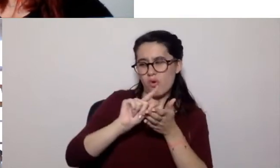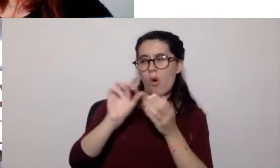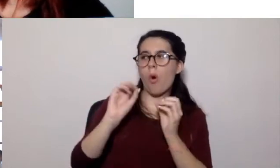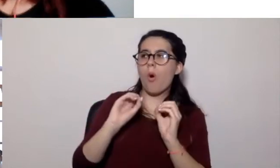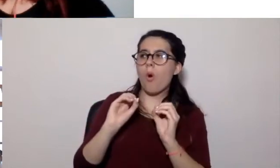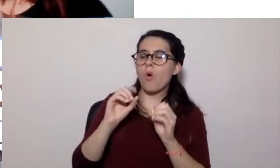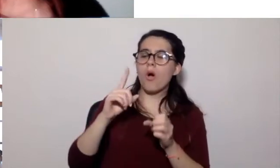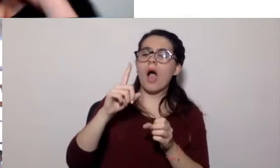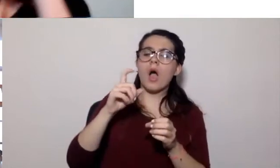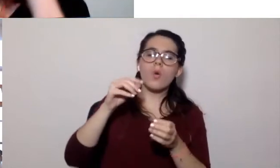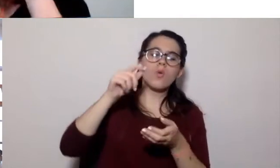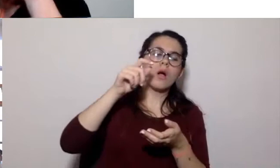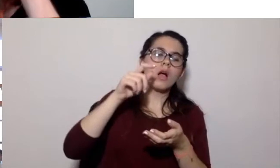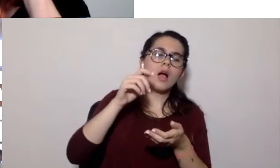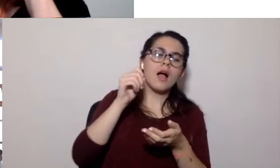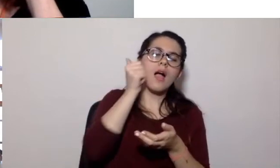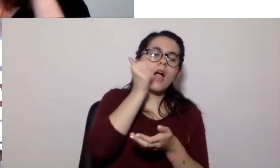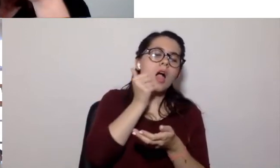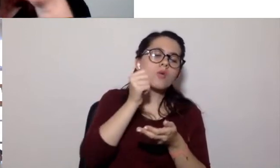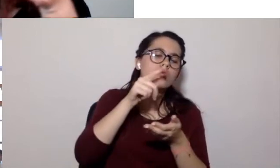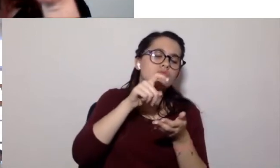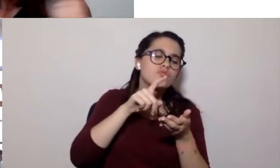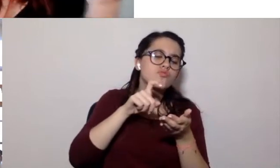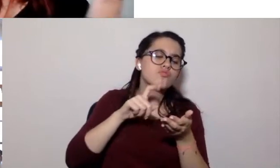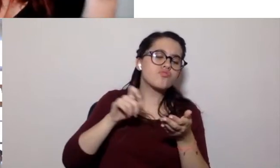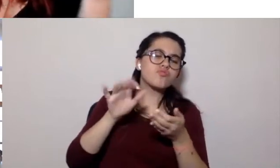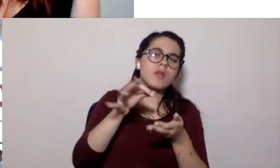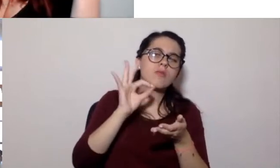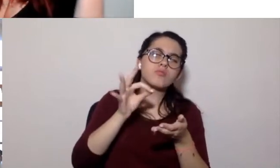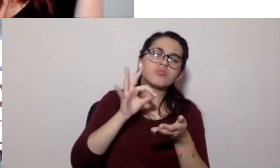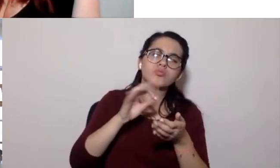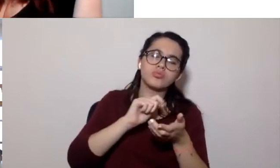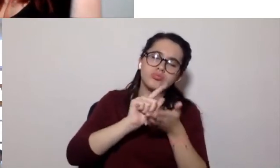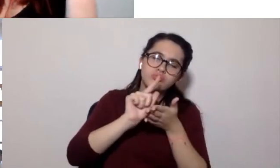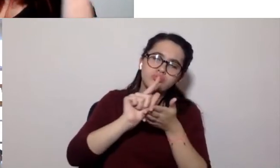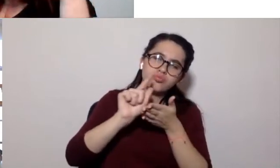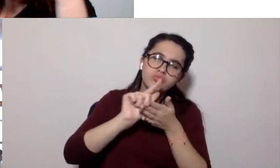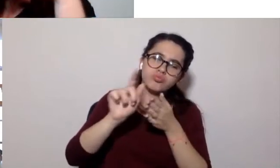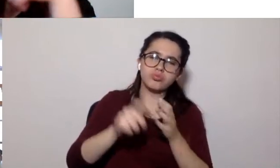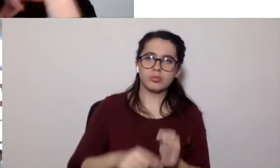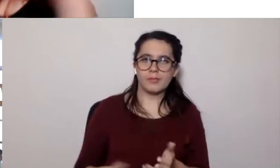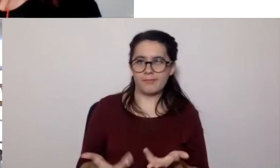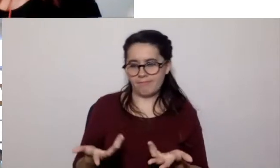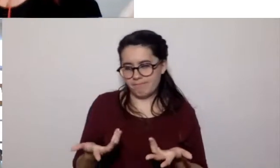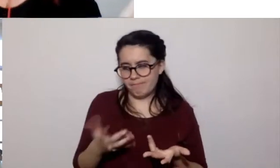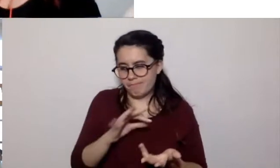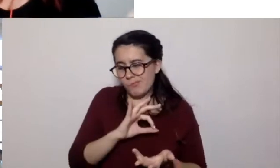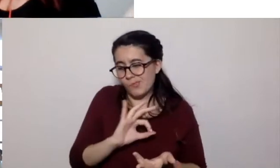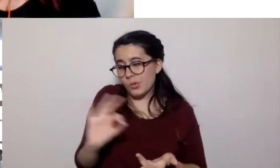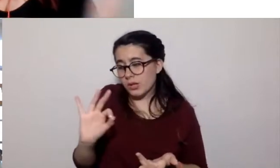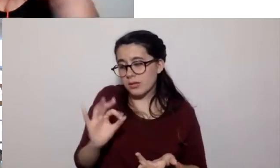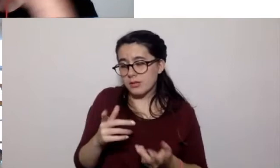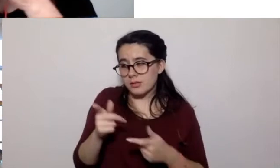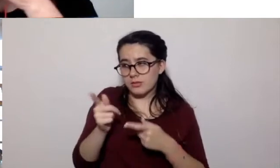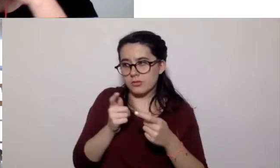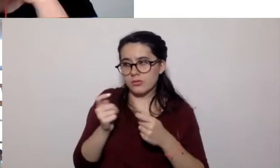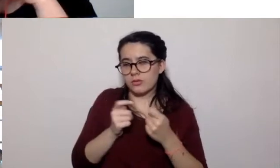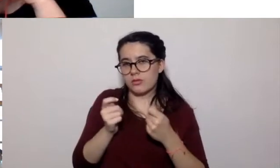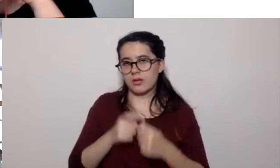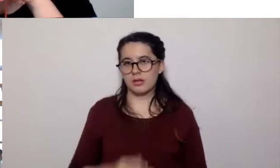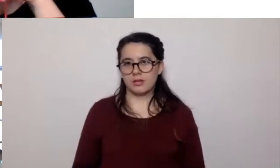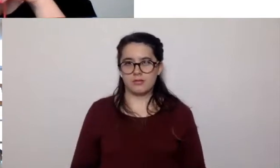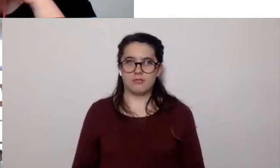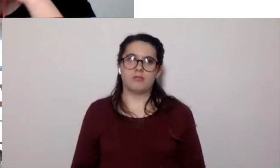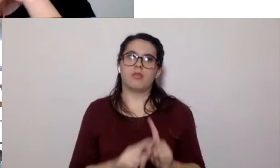échale agüita y jabón, no es, eso sí está dentro de mi control, ¿no? Qué diferencia, ¿verdad? Claro, ¿no?